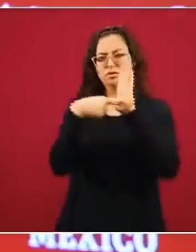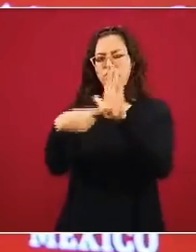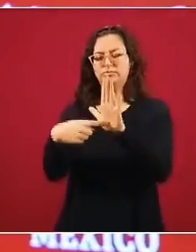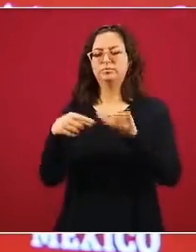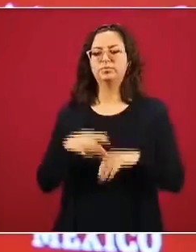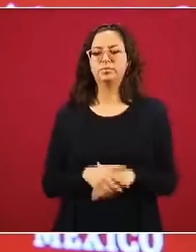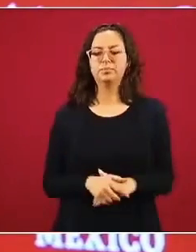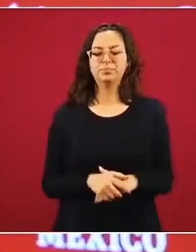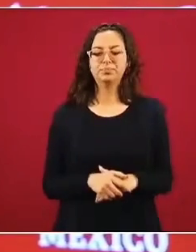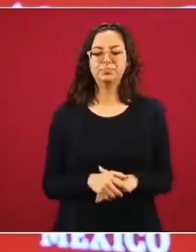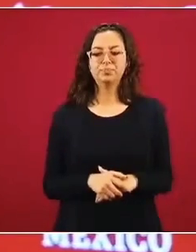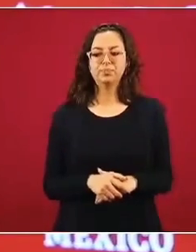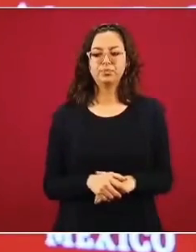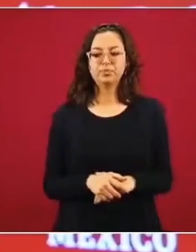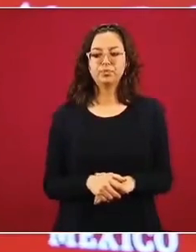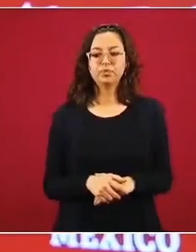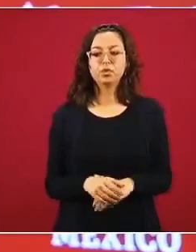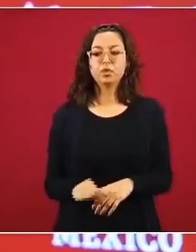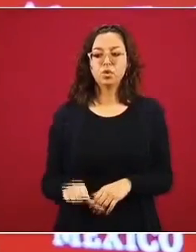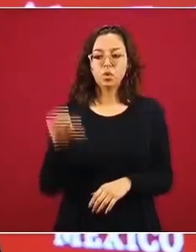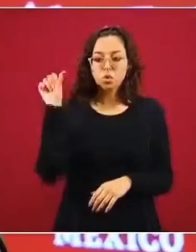de hoy